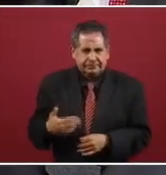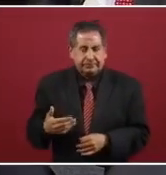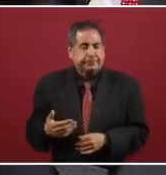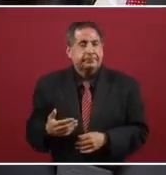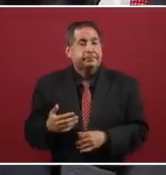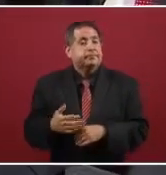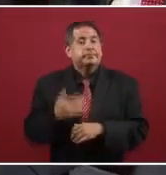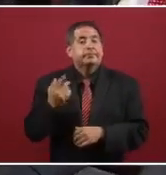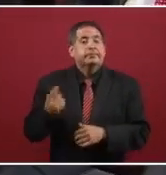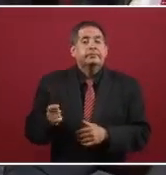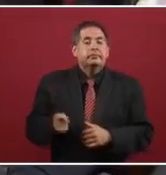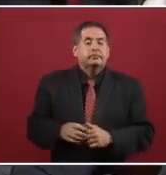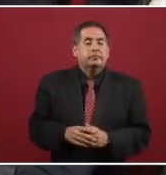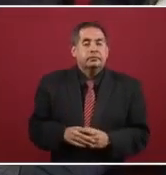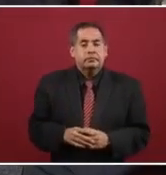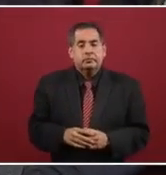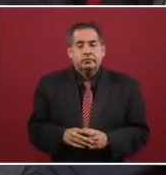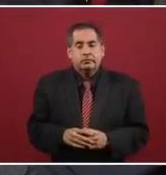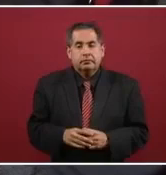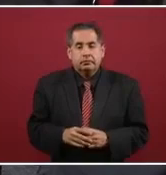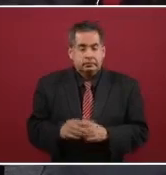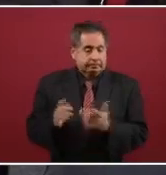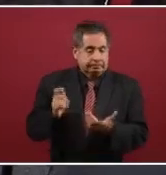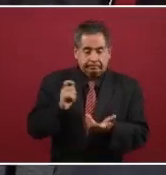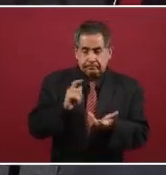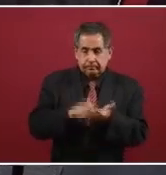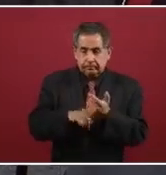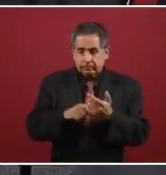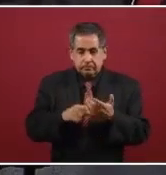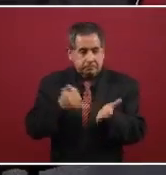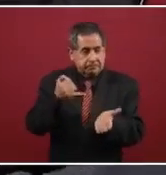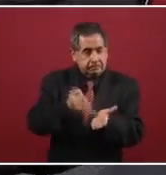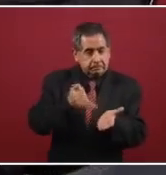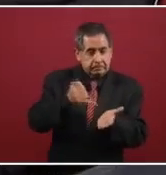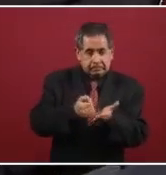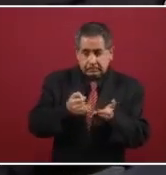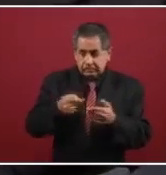porque si por aranceles se están generando